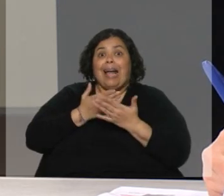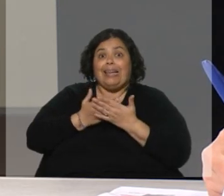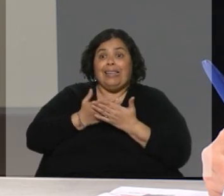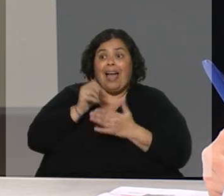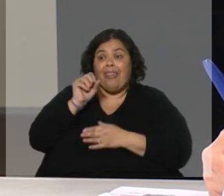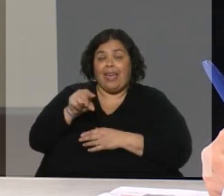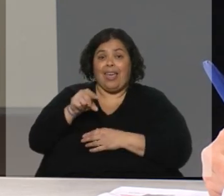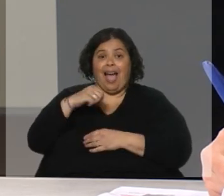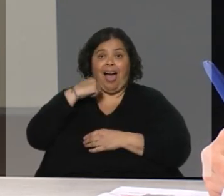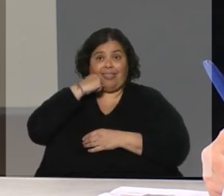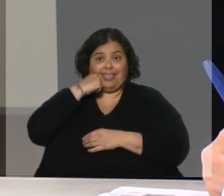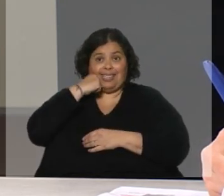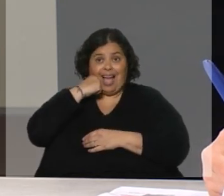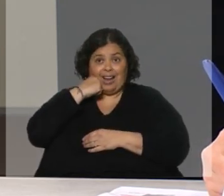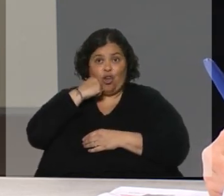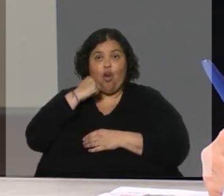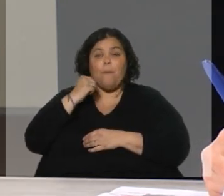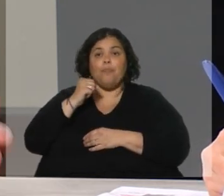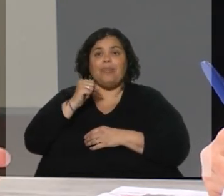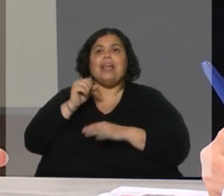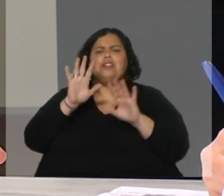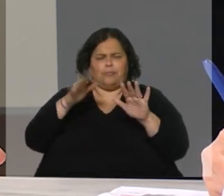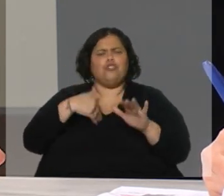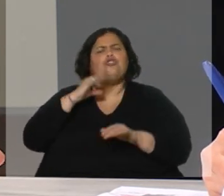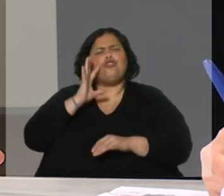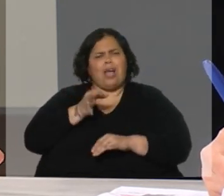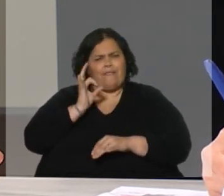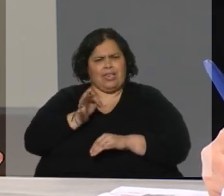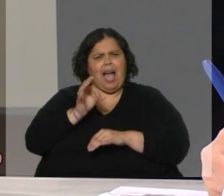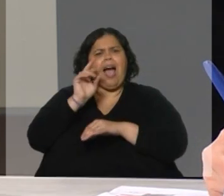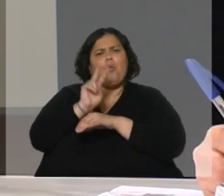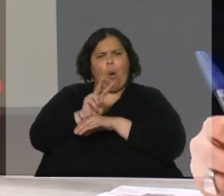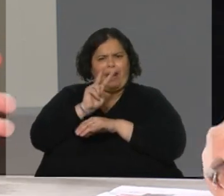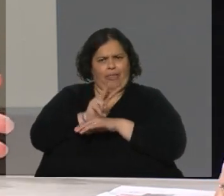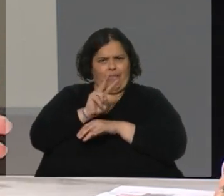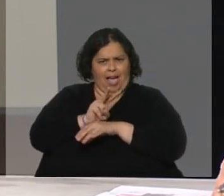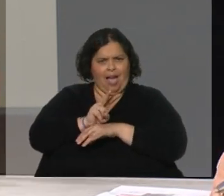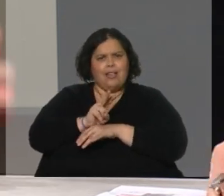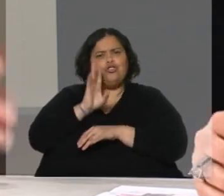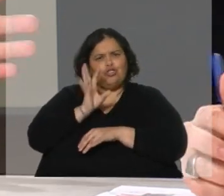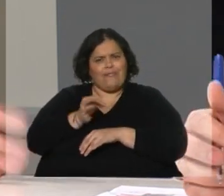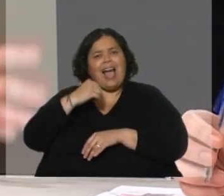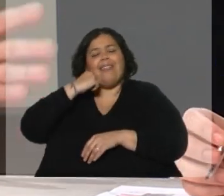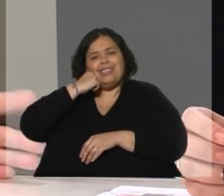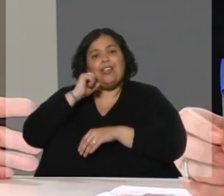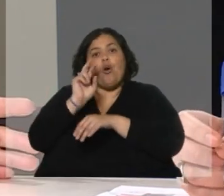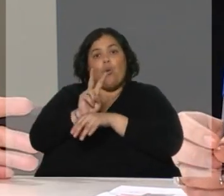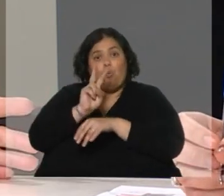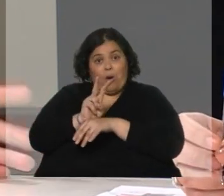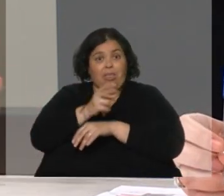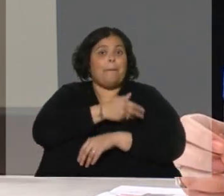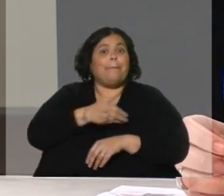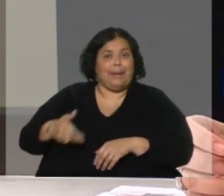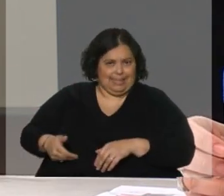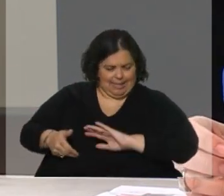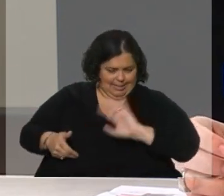cuando me enteré que era lo único no personal digo claro yo ya sabía que era el guardé personal el